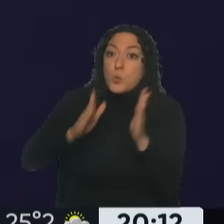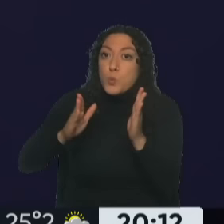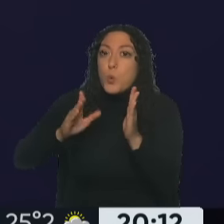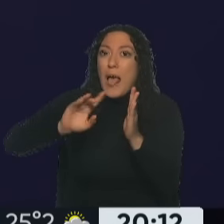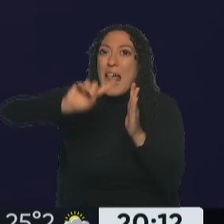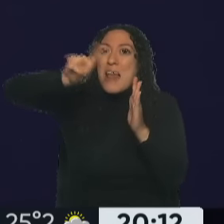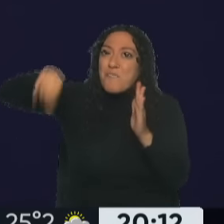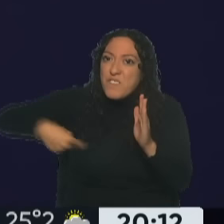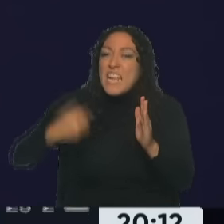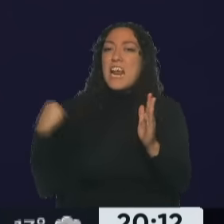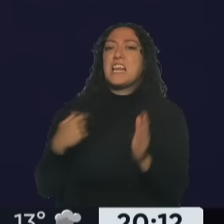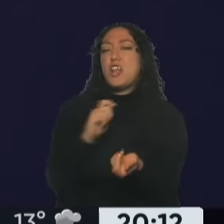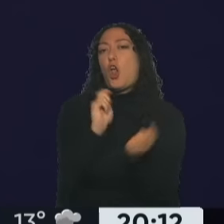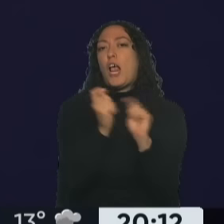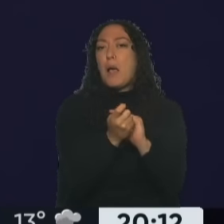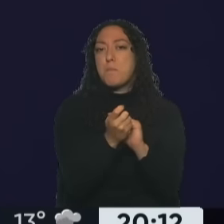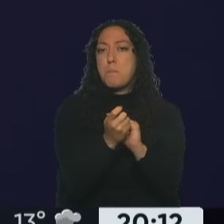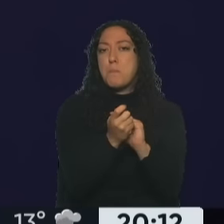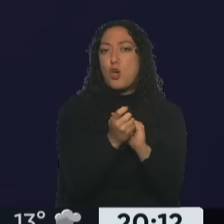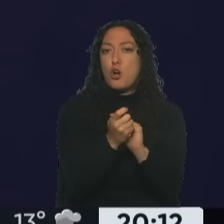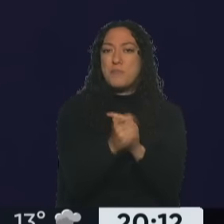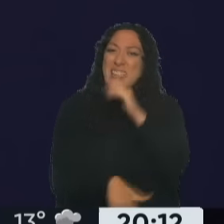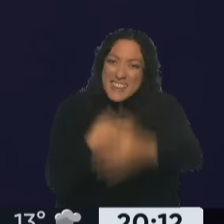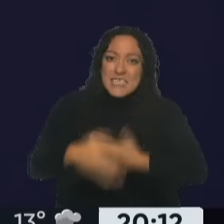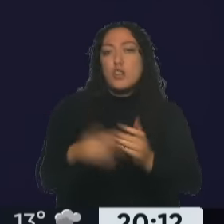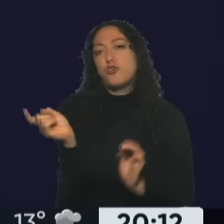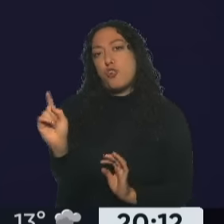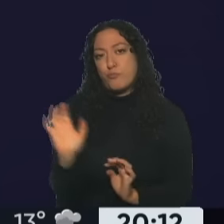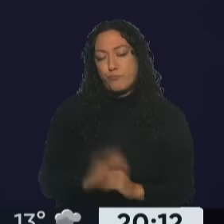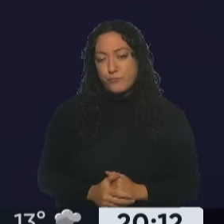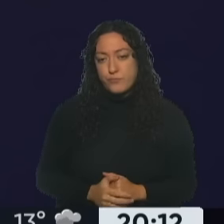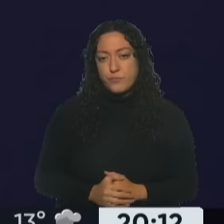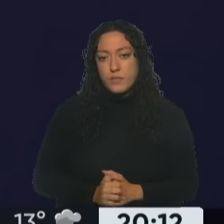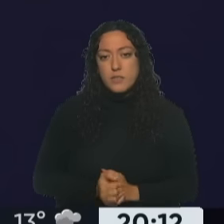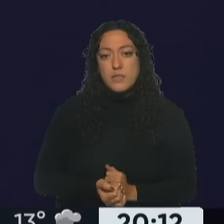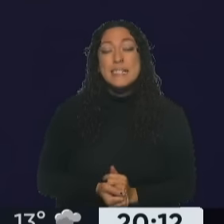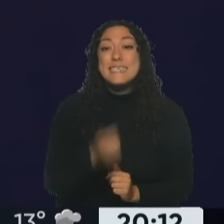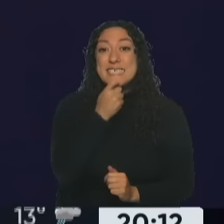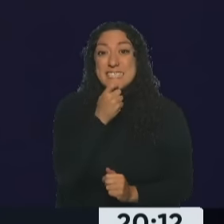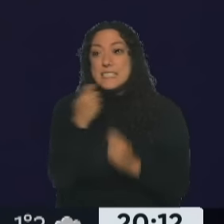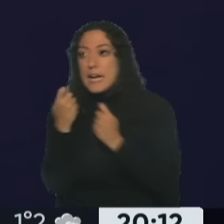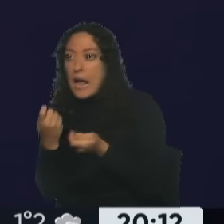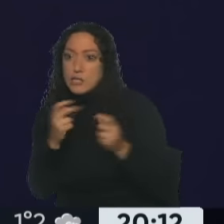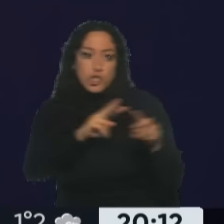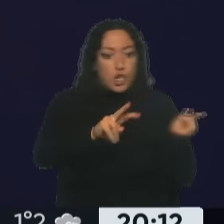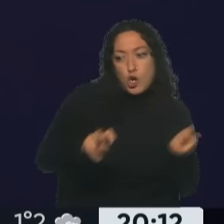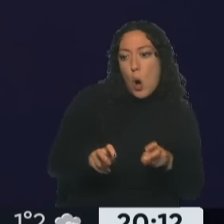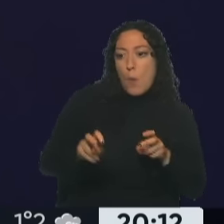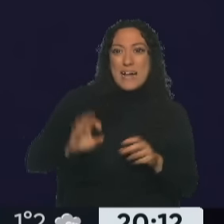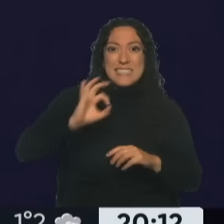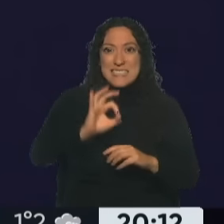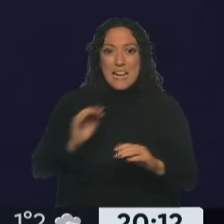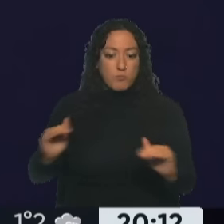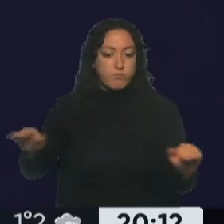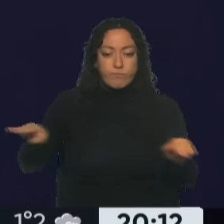cambio en Argentina lo que va a generar el crecimiento el cumplir con el déficit fiscal es lo que va a sentar las